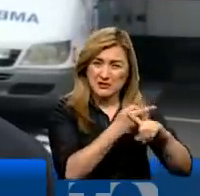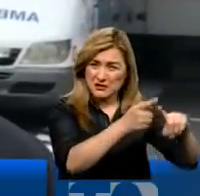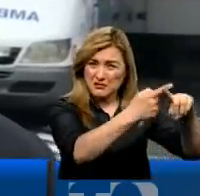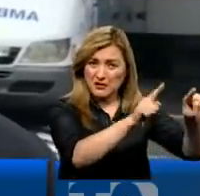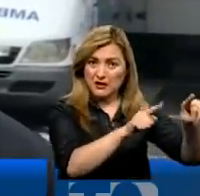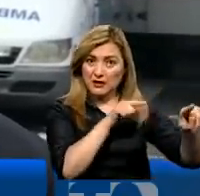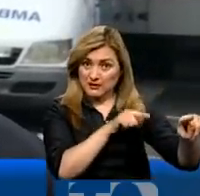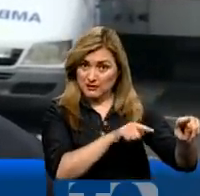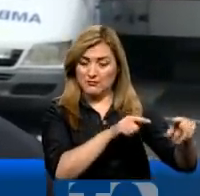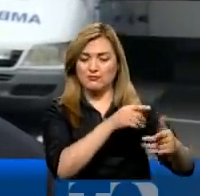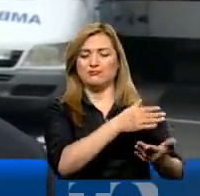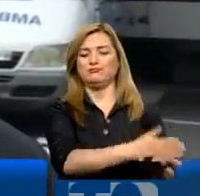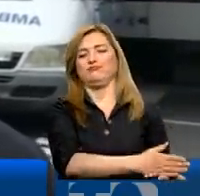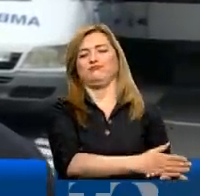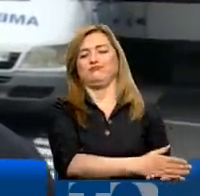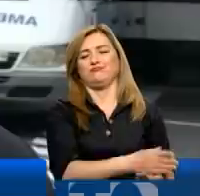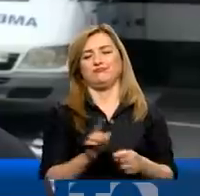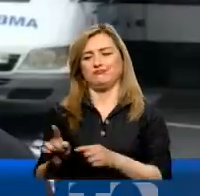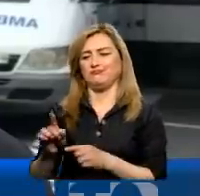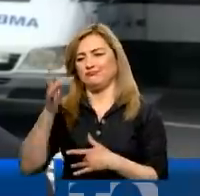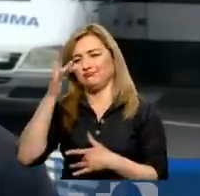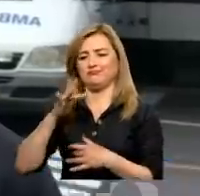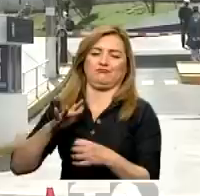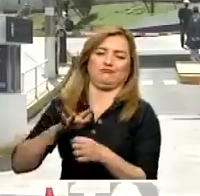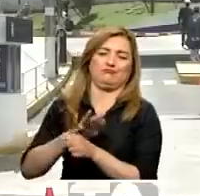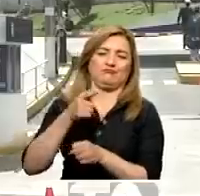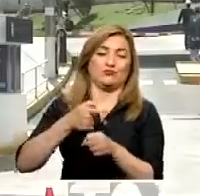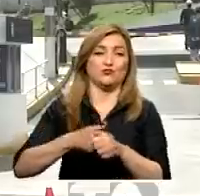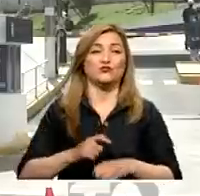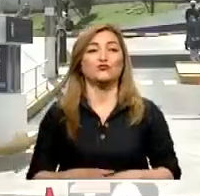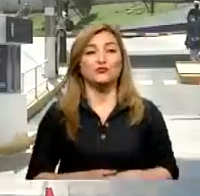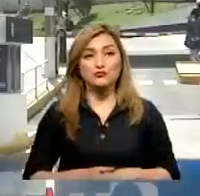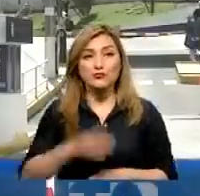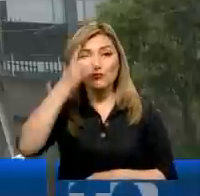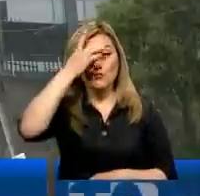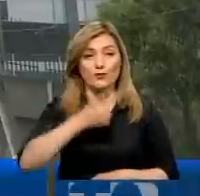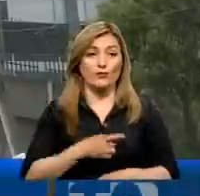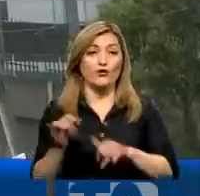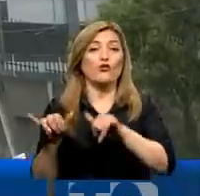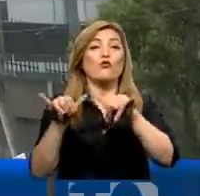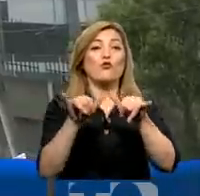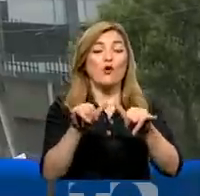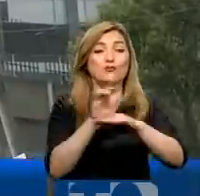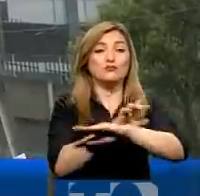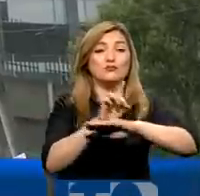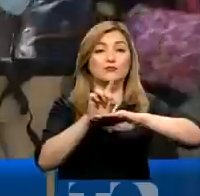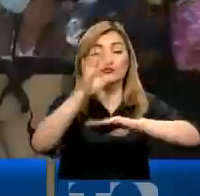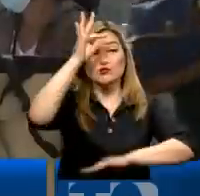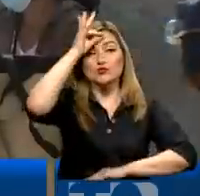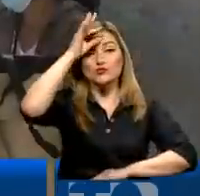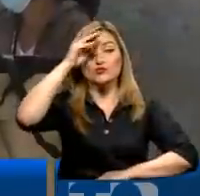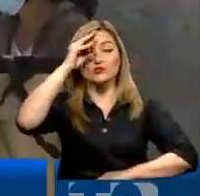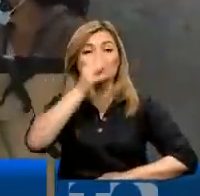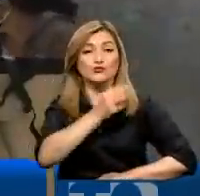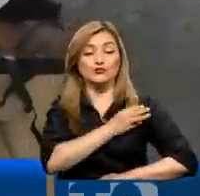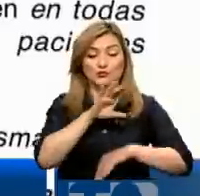como en este caso sería consulta externa y también los quirófanos programados. La misma decisión tomaron los directivos del hospital militar ubicado en el centro